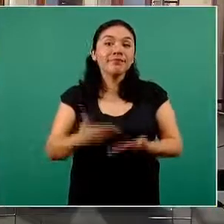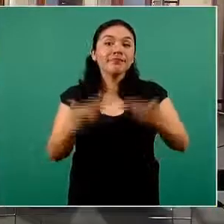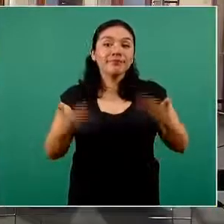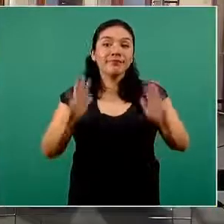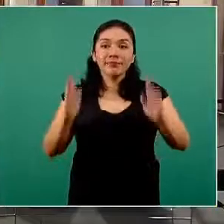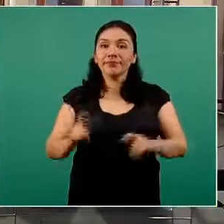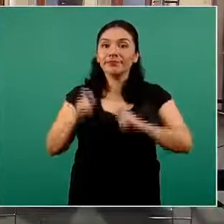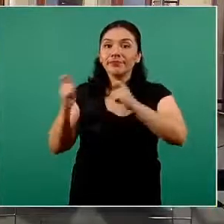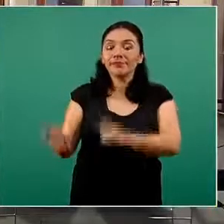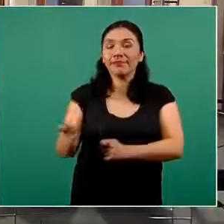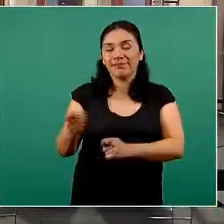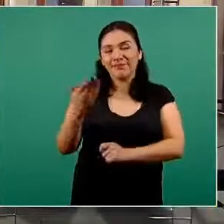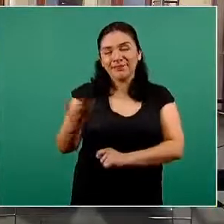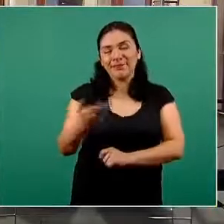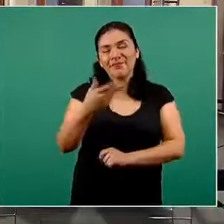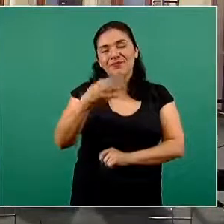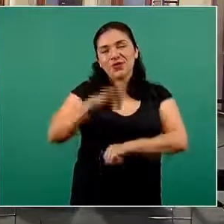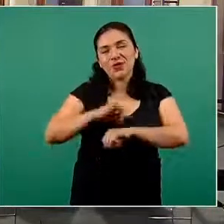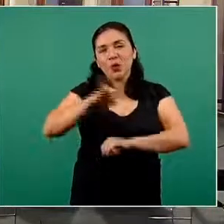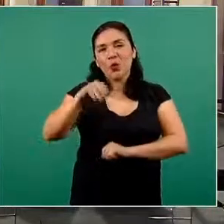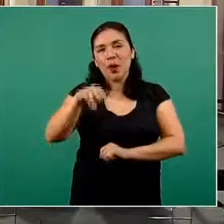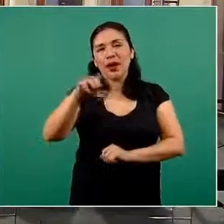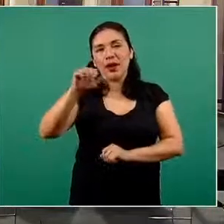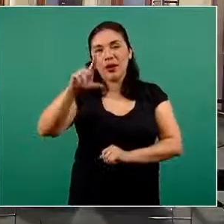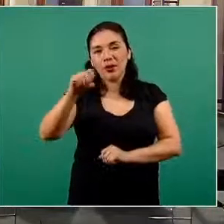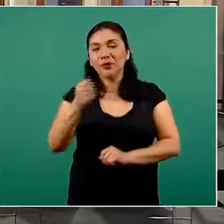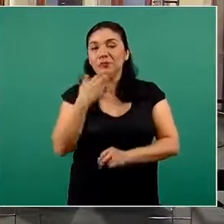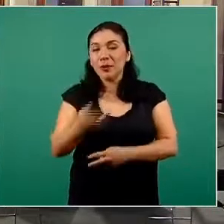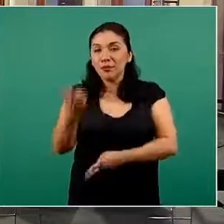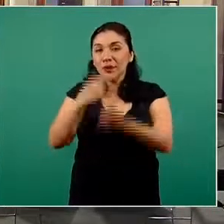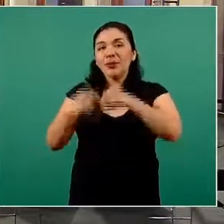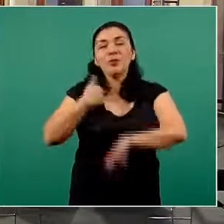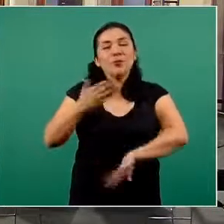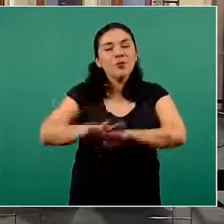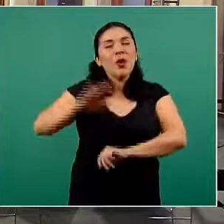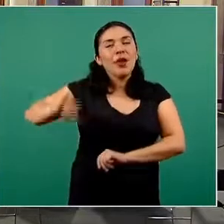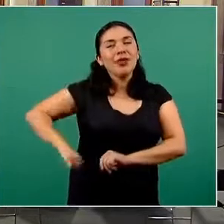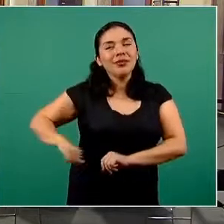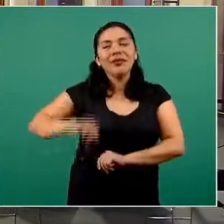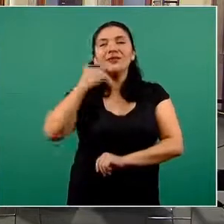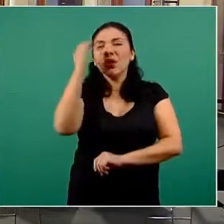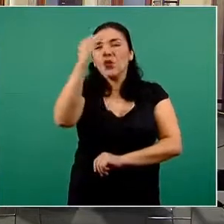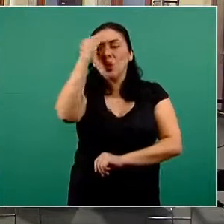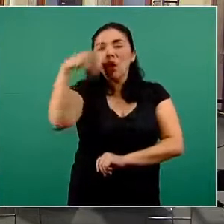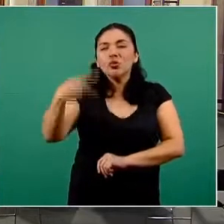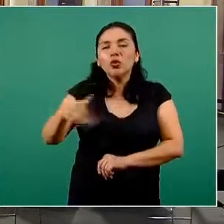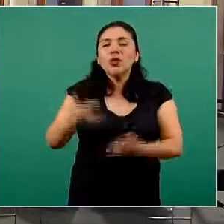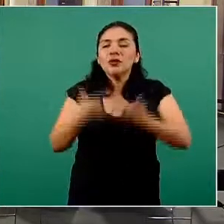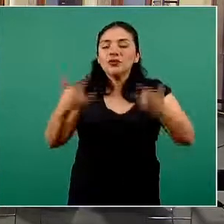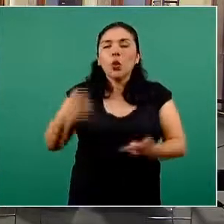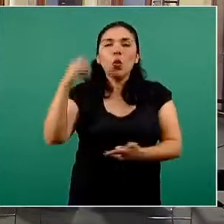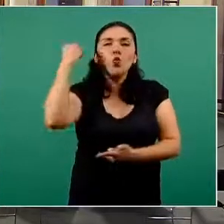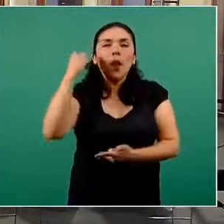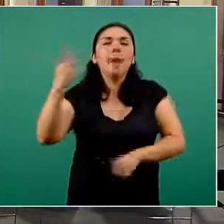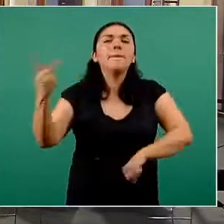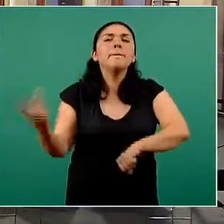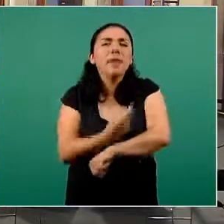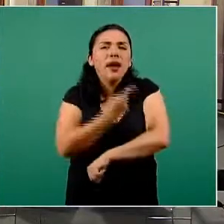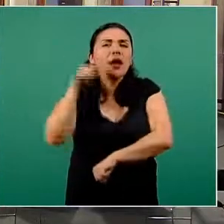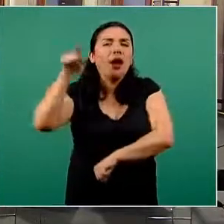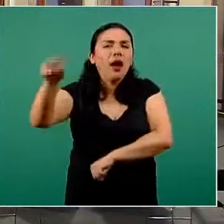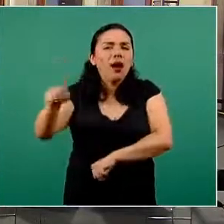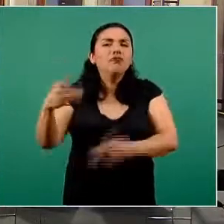darle la palabra, estimado Juan Carlos, bienvenido. Nos interesa mucho escuchar la perspectiva de Oaxaca, la perspectiva que ustedes han